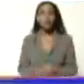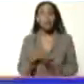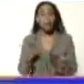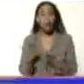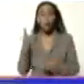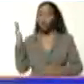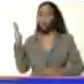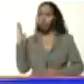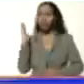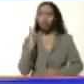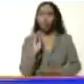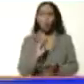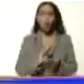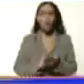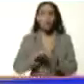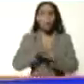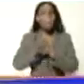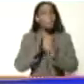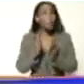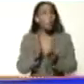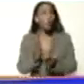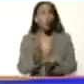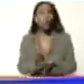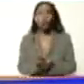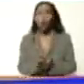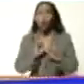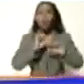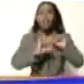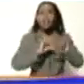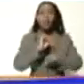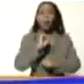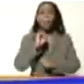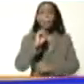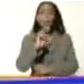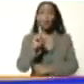venido a posicionarse como el mundo del siglo XXI.